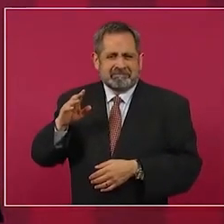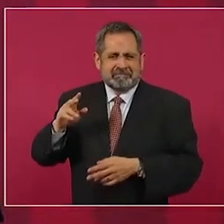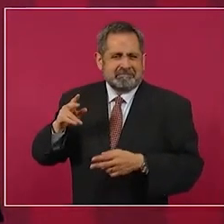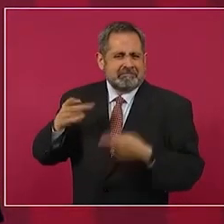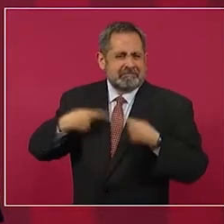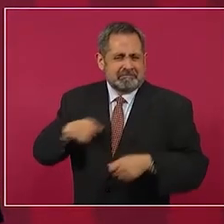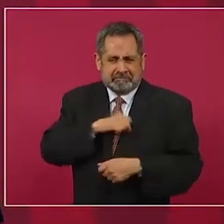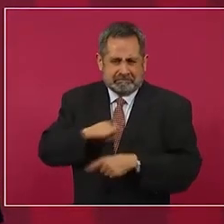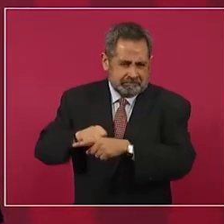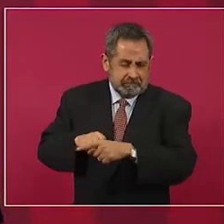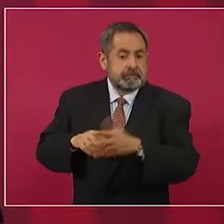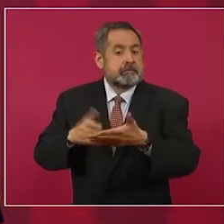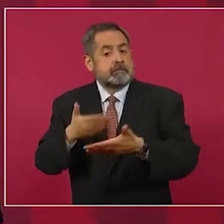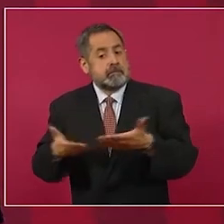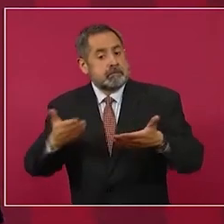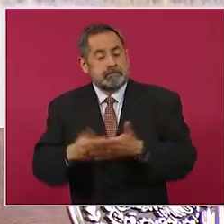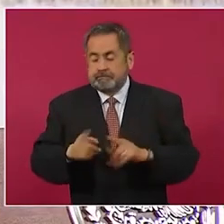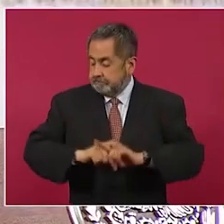Ahora no.